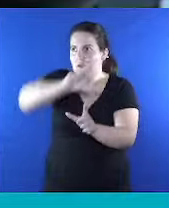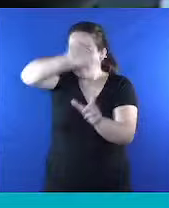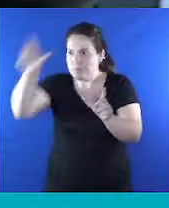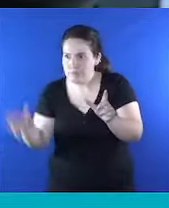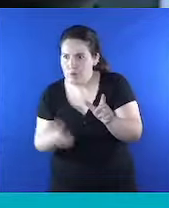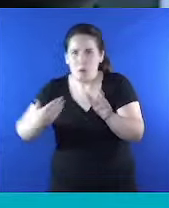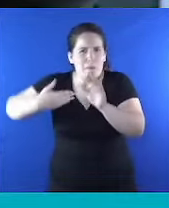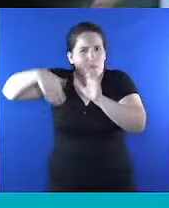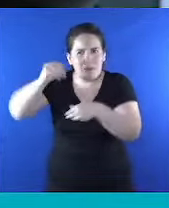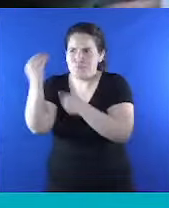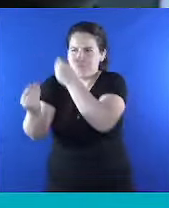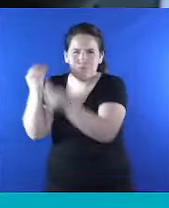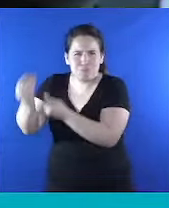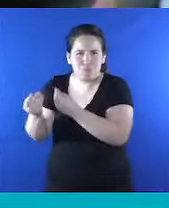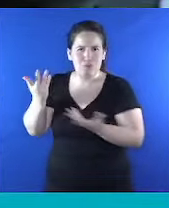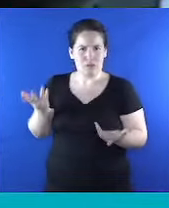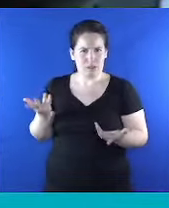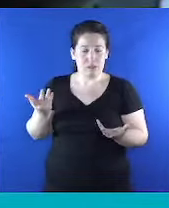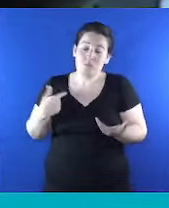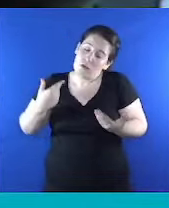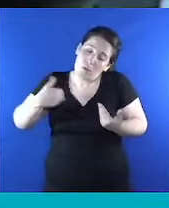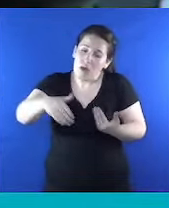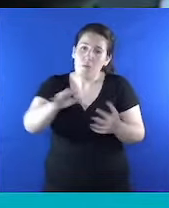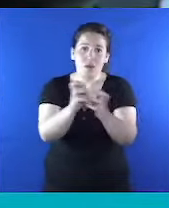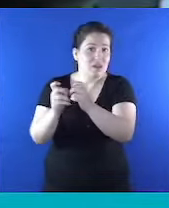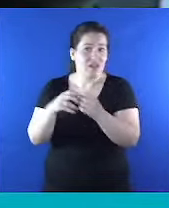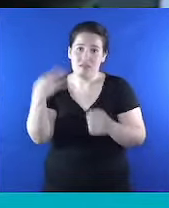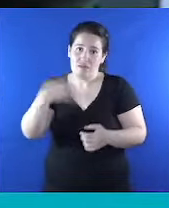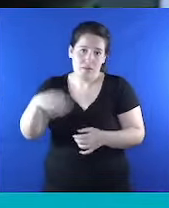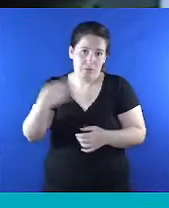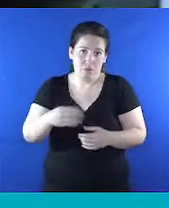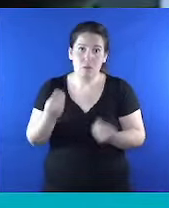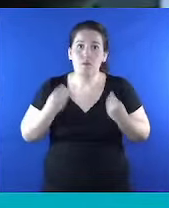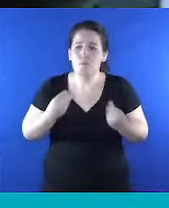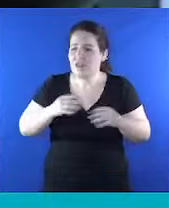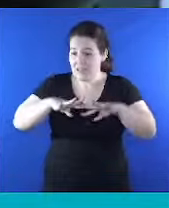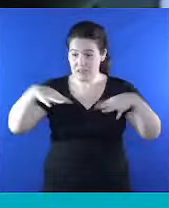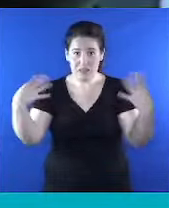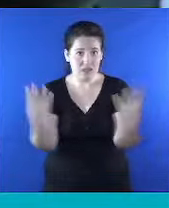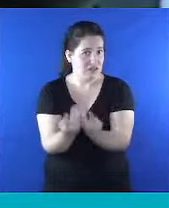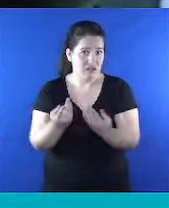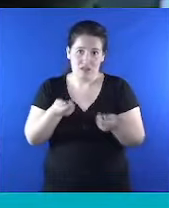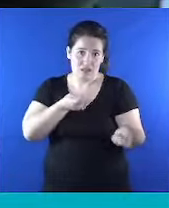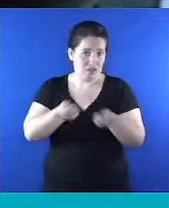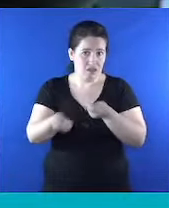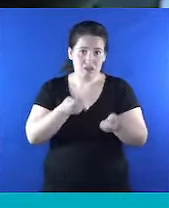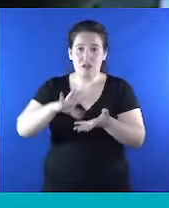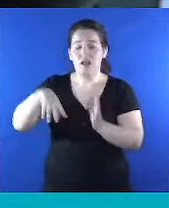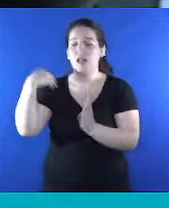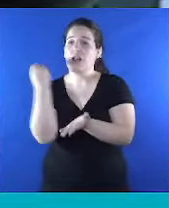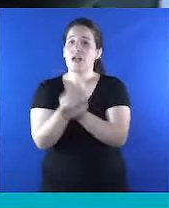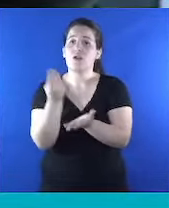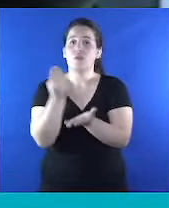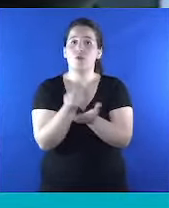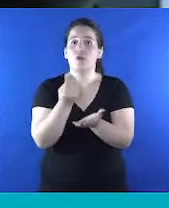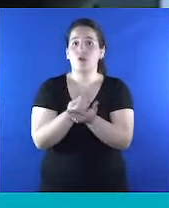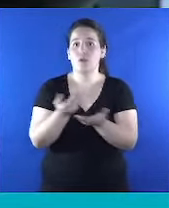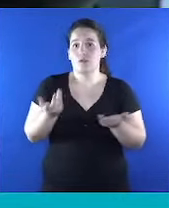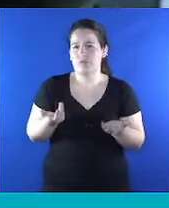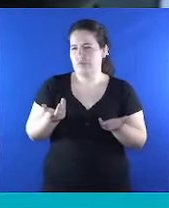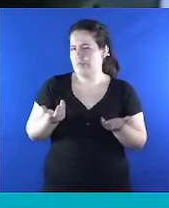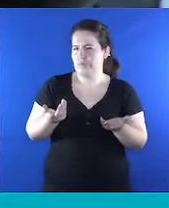habitantes y bueno es un tema o un debate que en algún momento tenemos que encarar y ver por qué esta cámara se sigue manejando la representatividad con